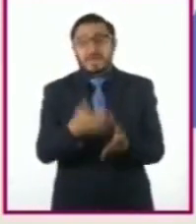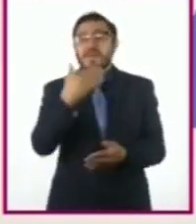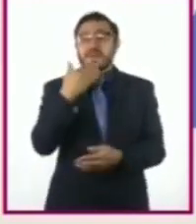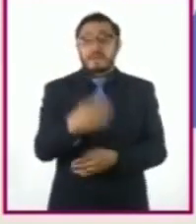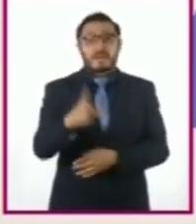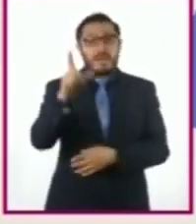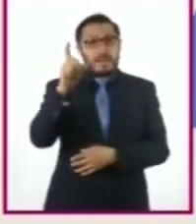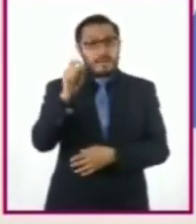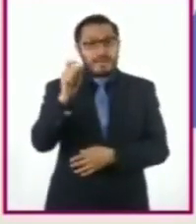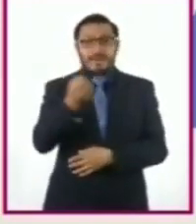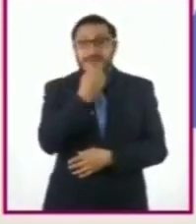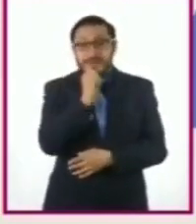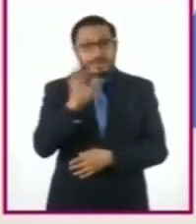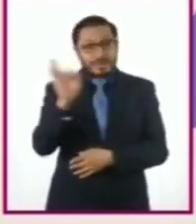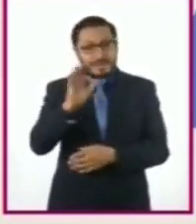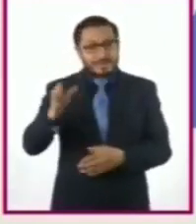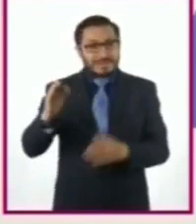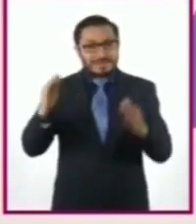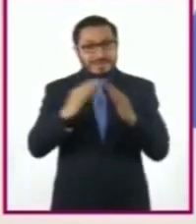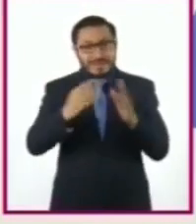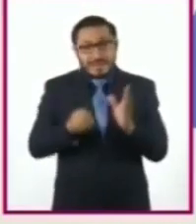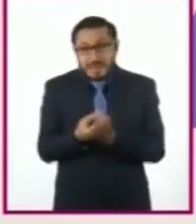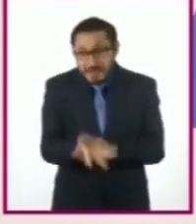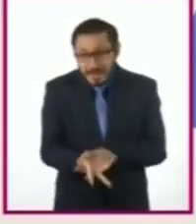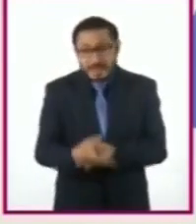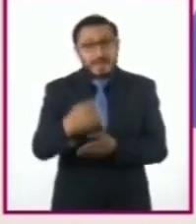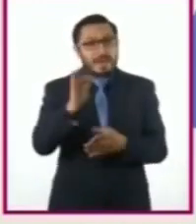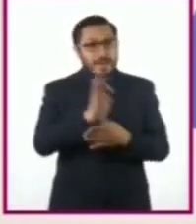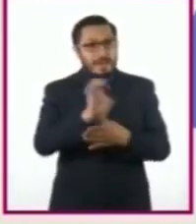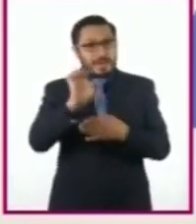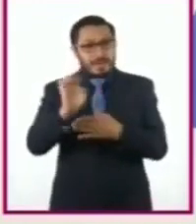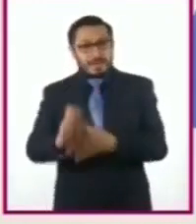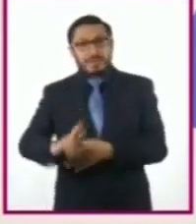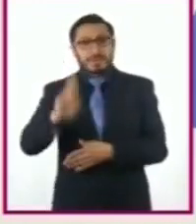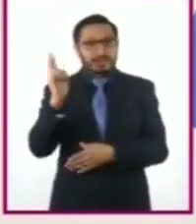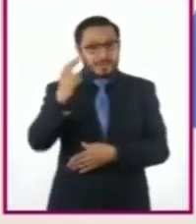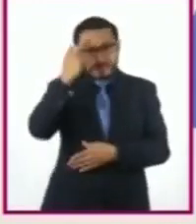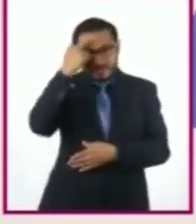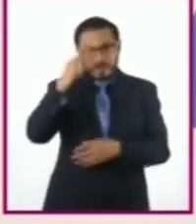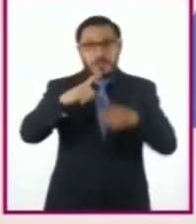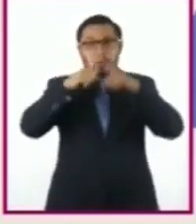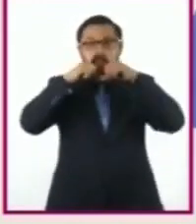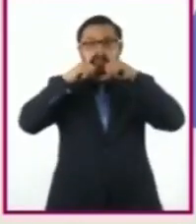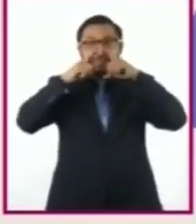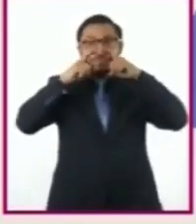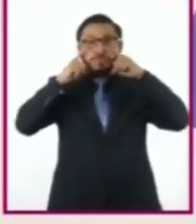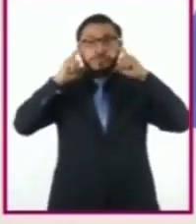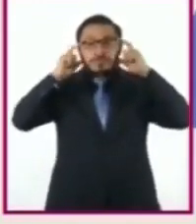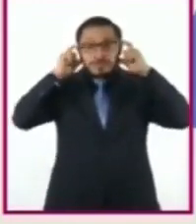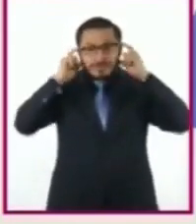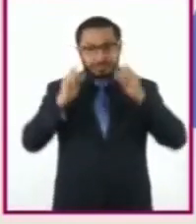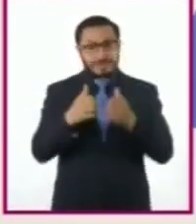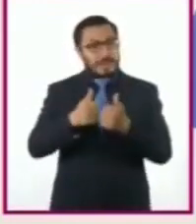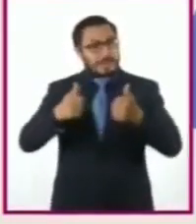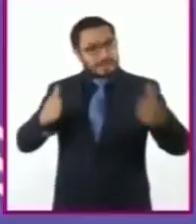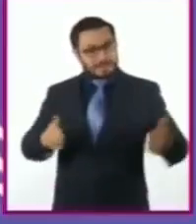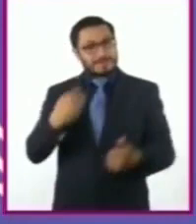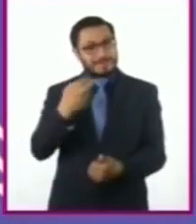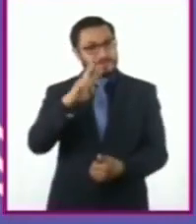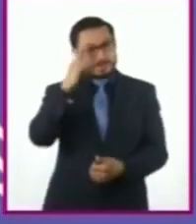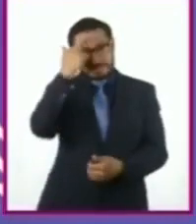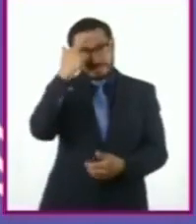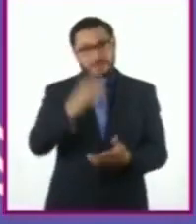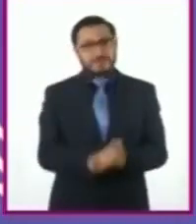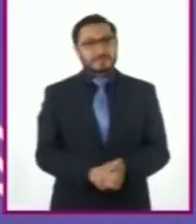casa, utilicen cubrebocas correctamente, cubriendo nariz y boca, y mantengan la sana distancia.